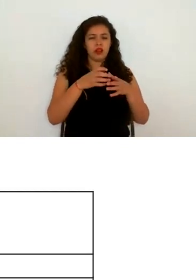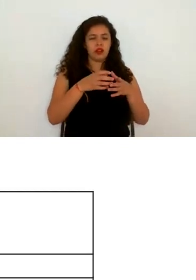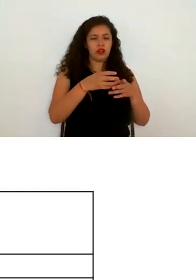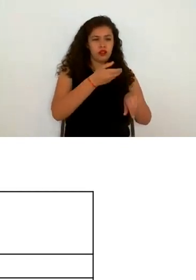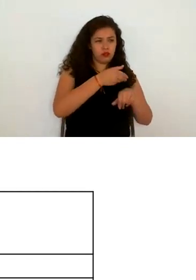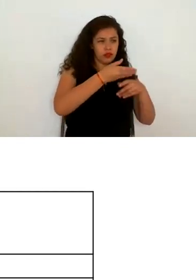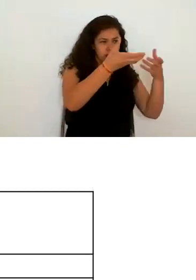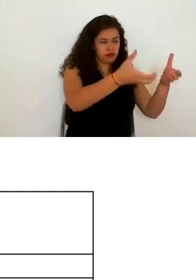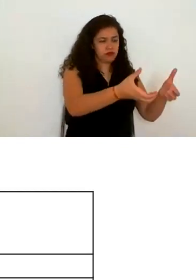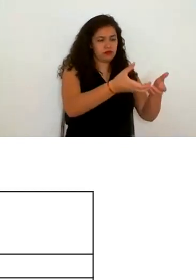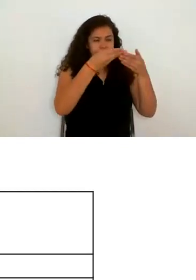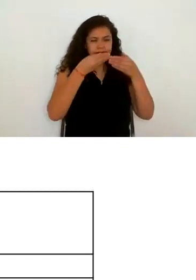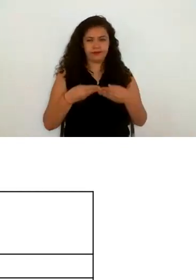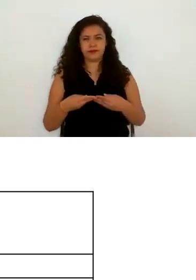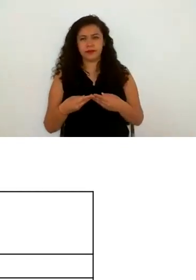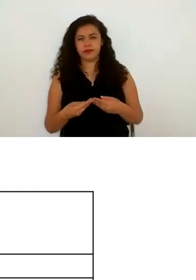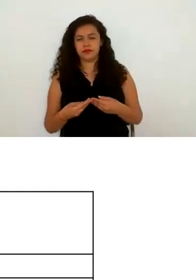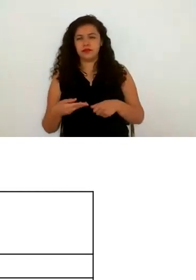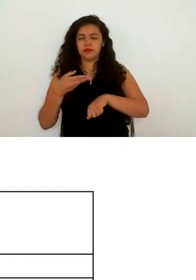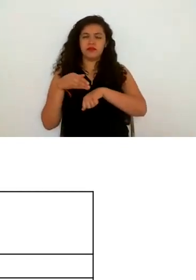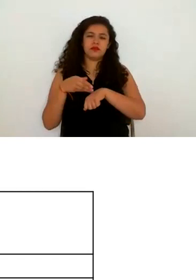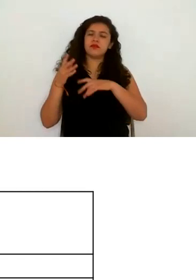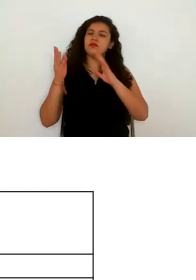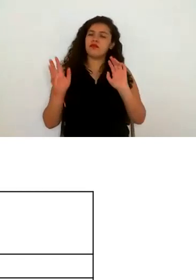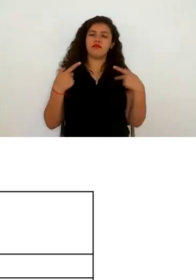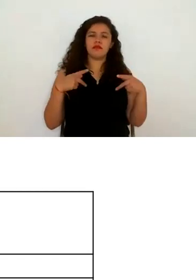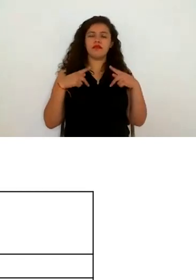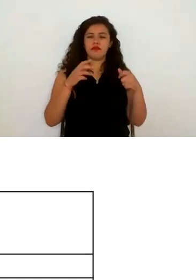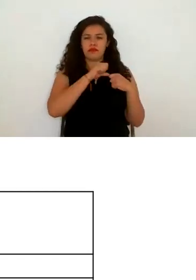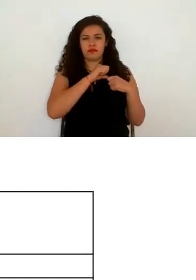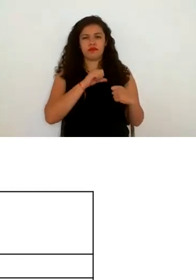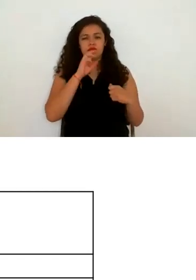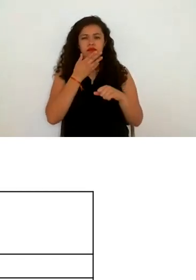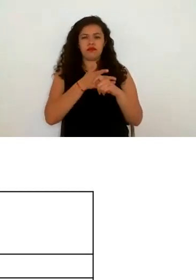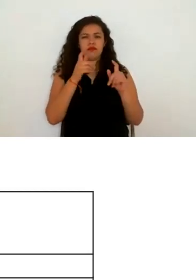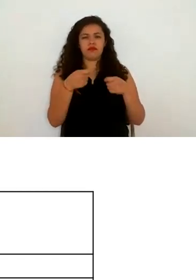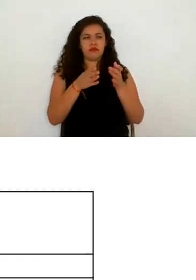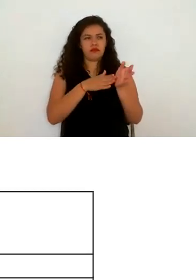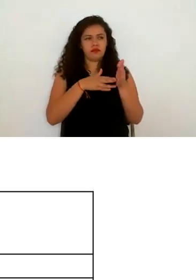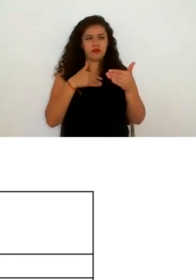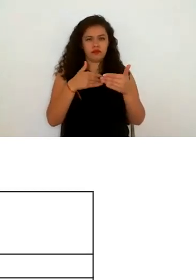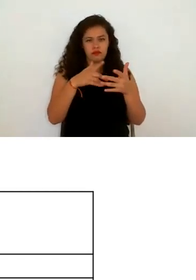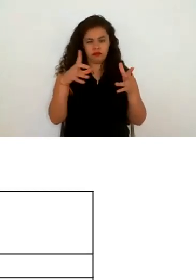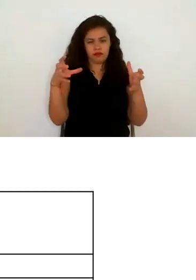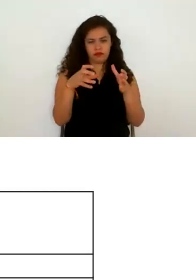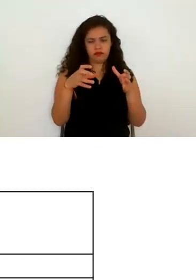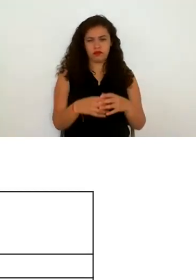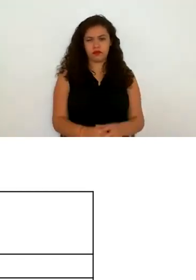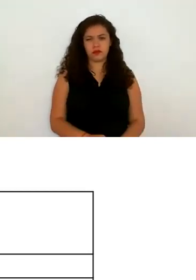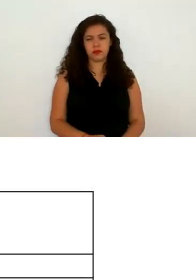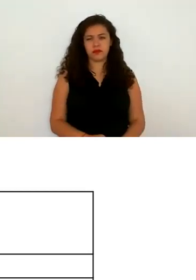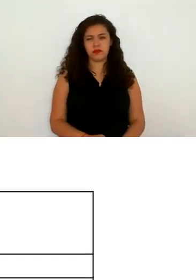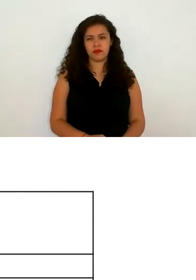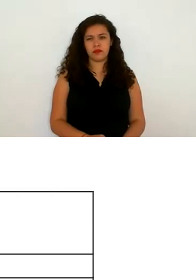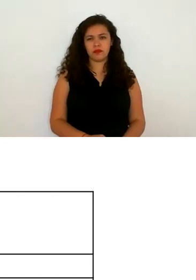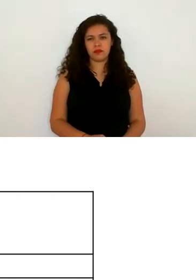El número, pues ya les decía, tendría que asignarla la persona responsable del archivo de concentración para decir, bueno,